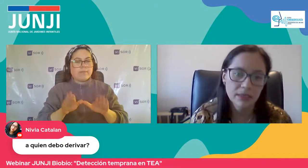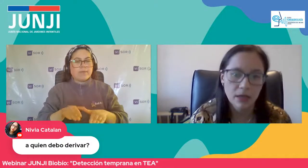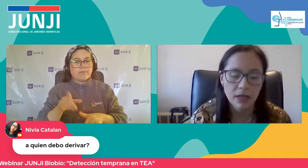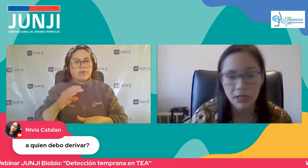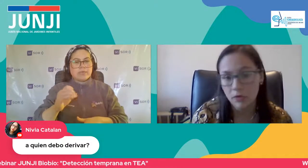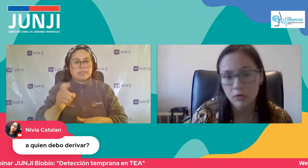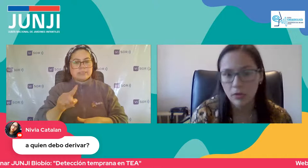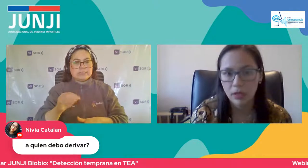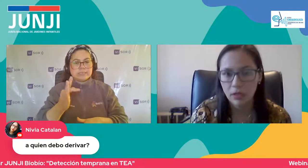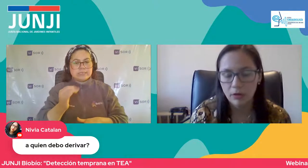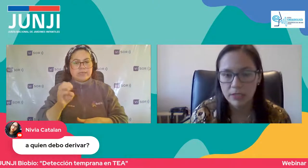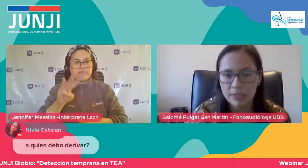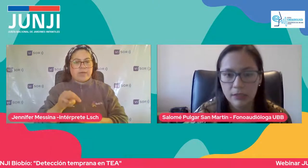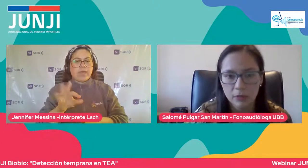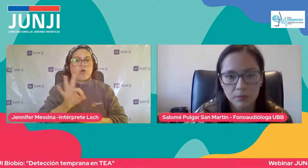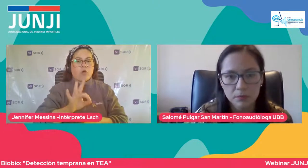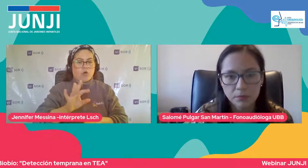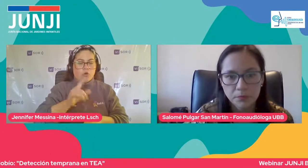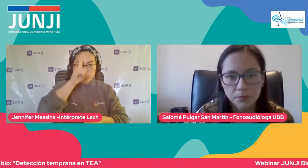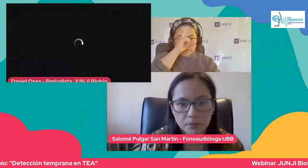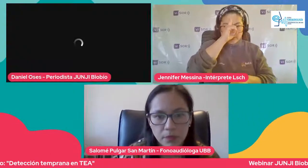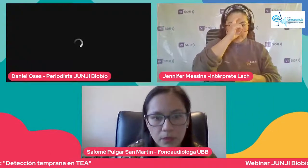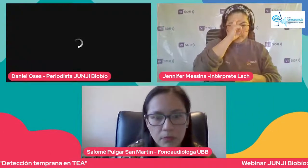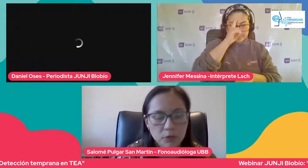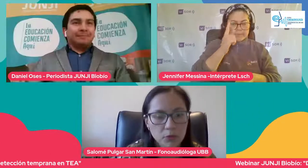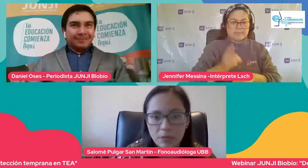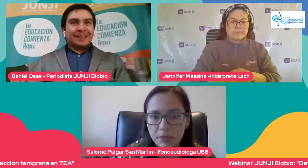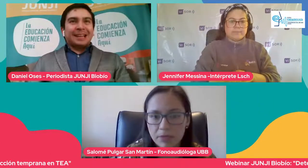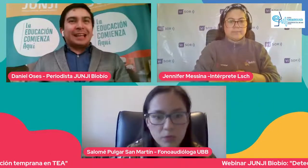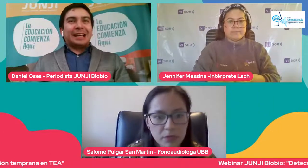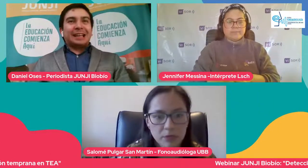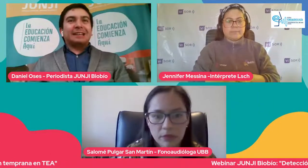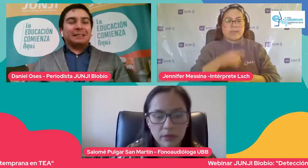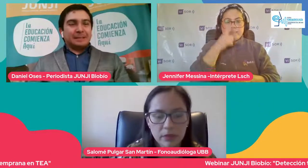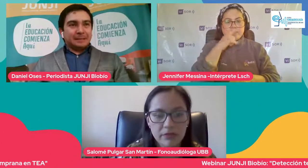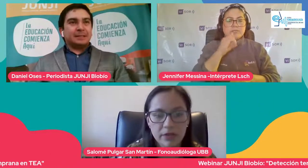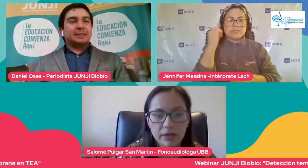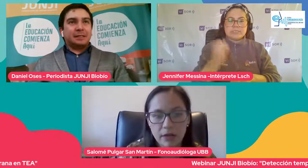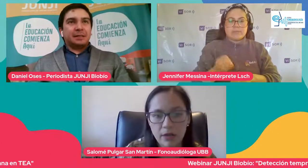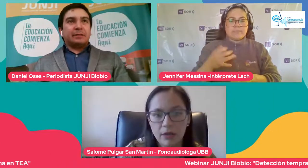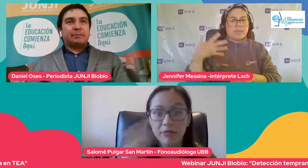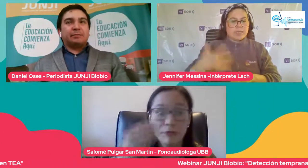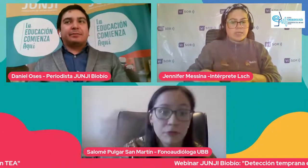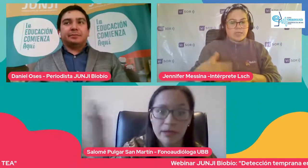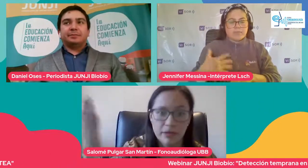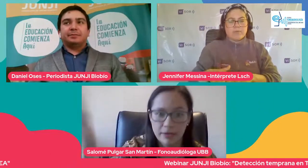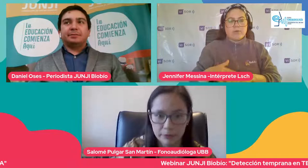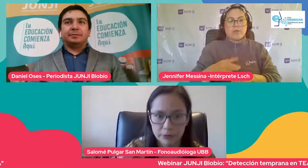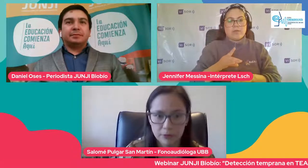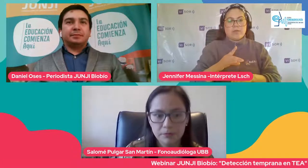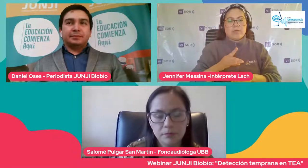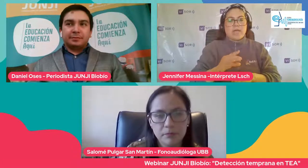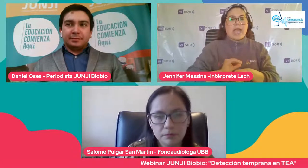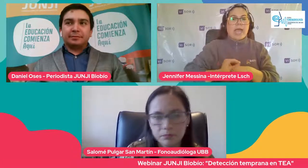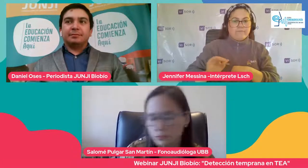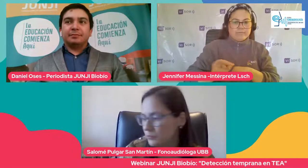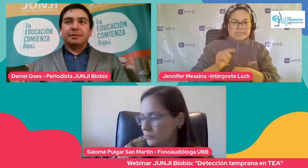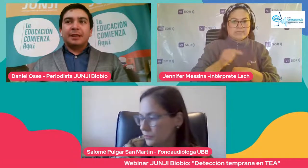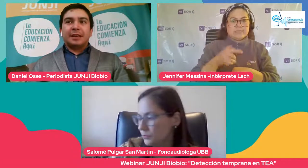hospital Base de la región O del sector Pero siempre Es súper importante Derivar O informar En el fondo